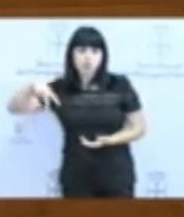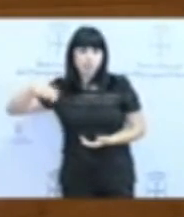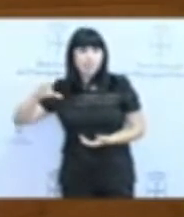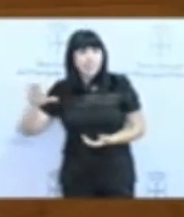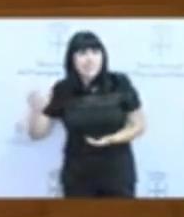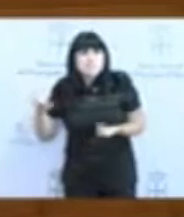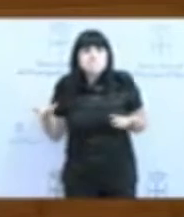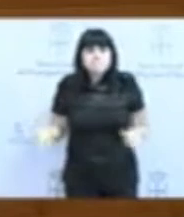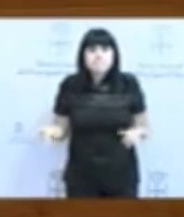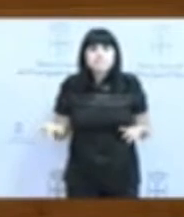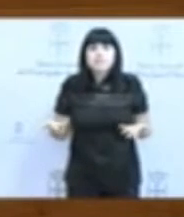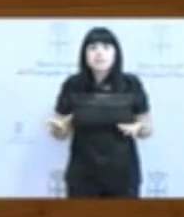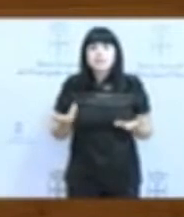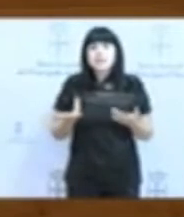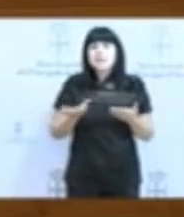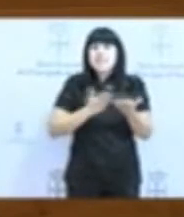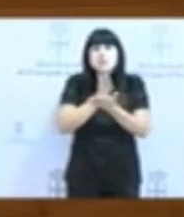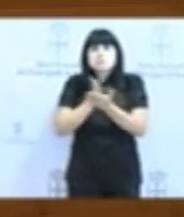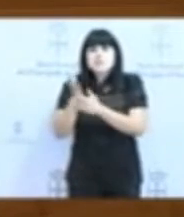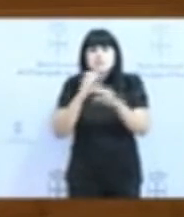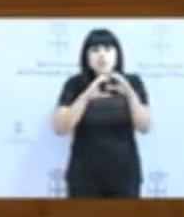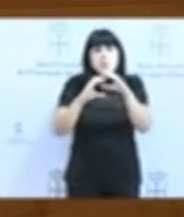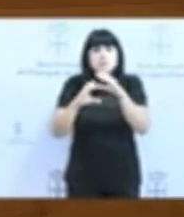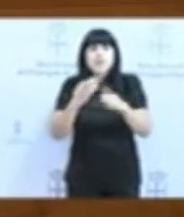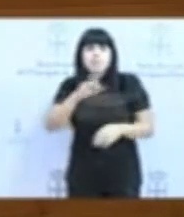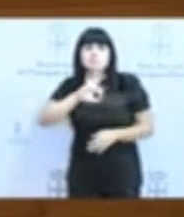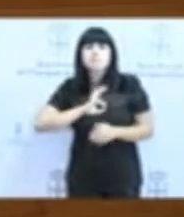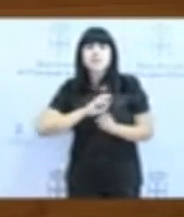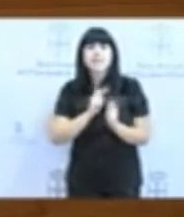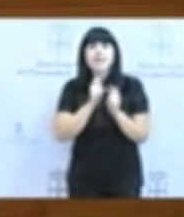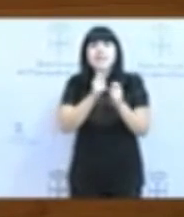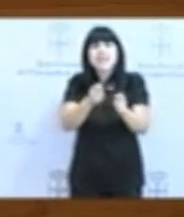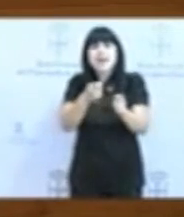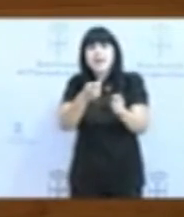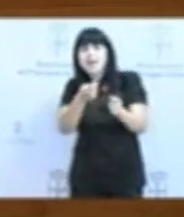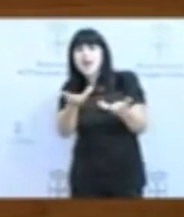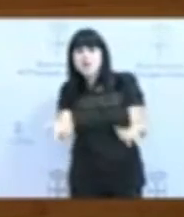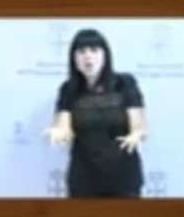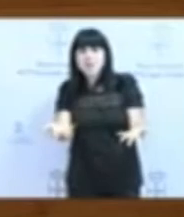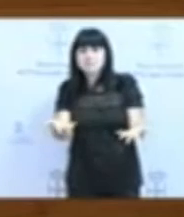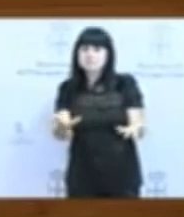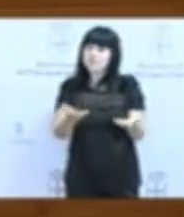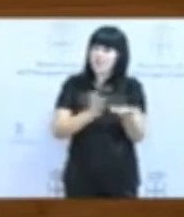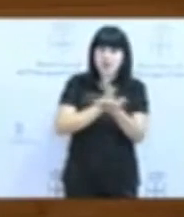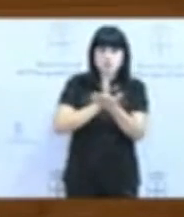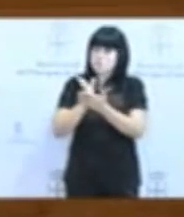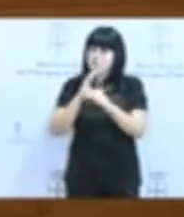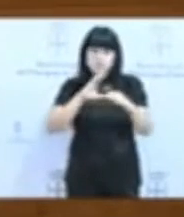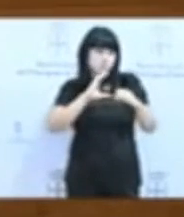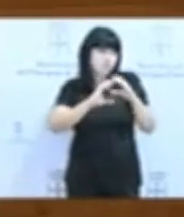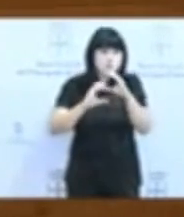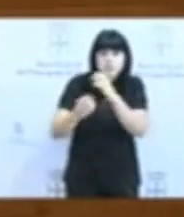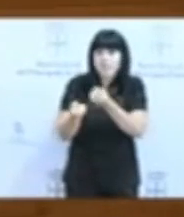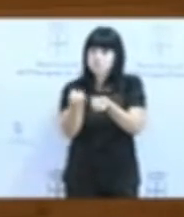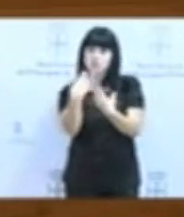¿Qué medio de comunicación se merece una medalla? Pues se merece la medalla no los medios de comunicación que única y exclusivamente nos cuentan lo que hay, porque